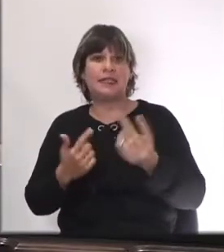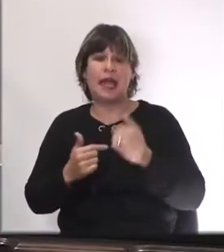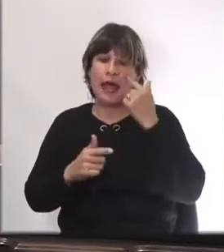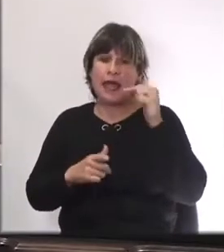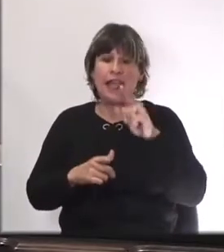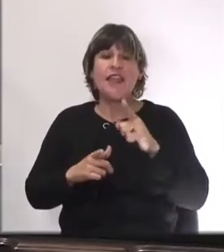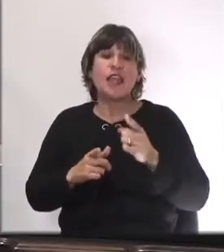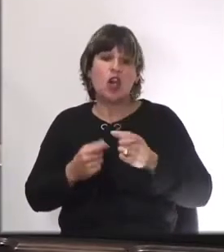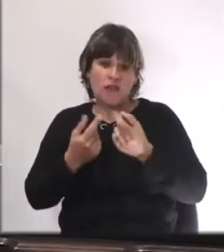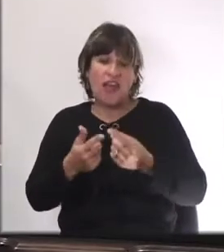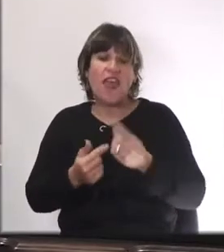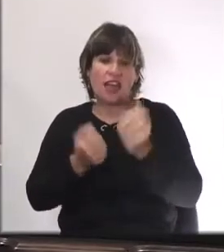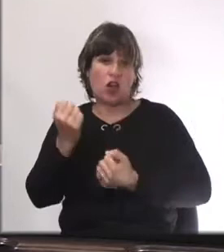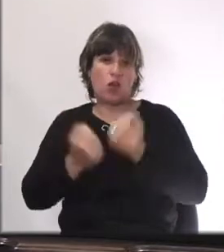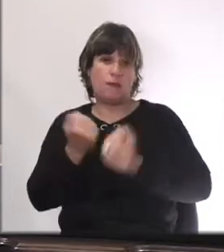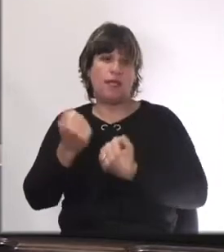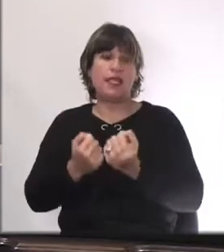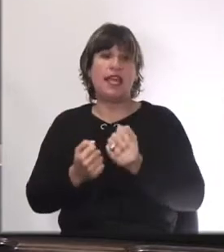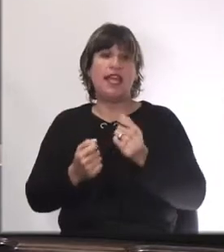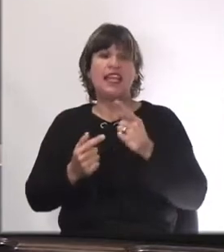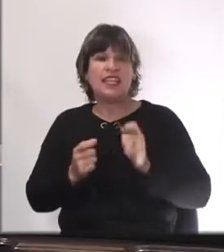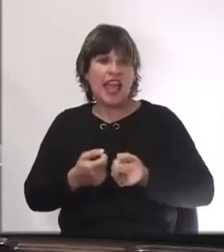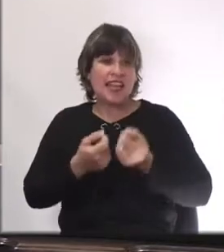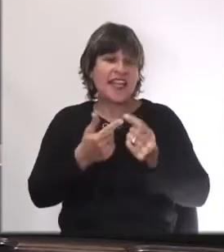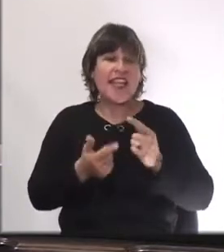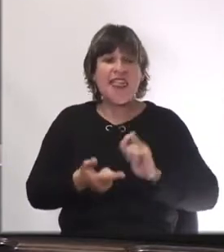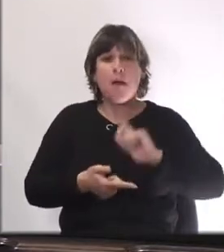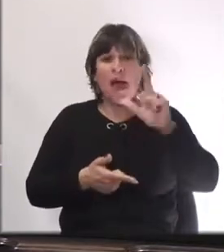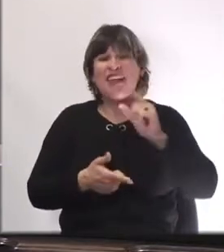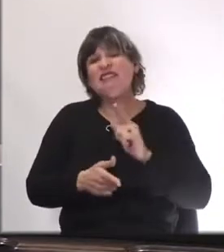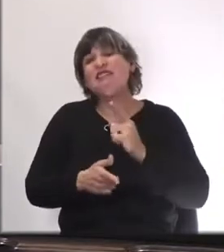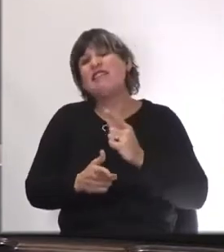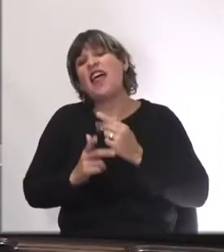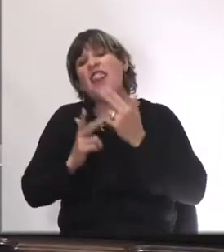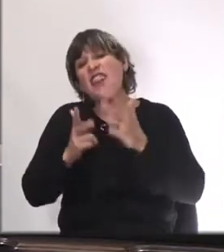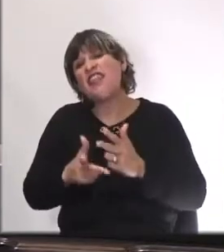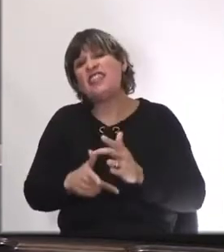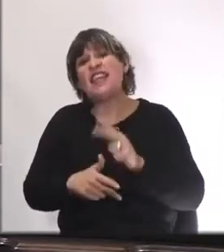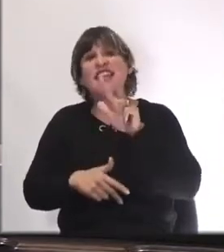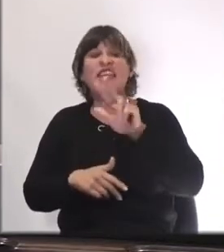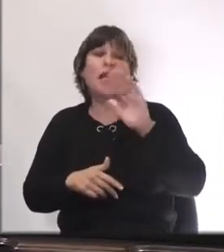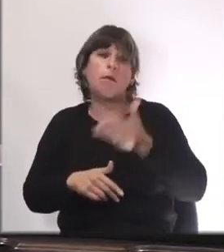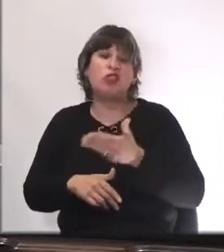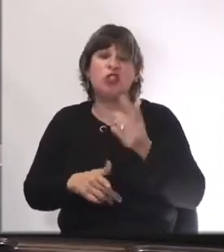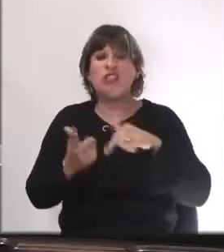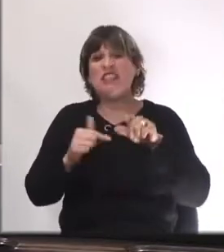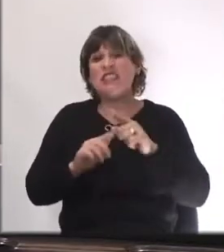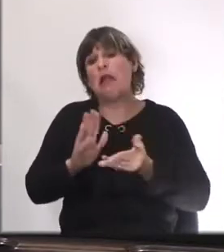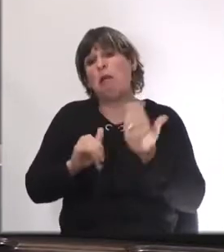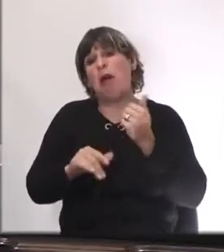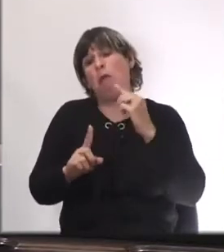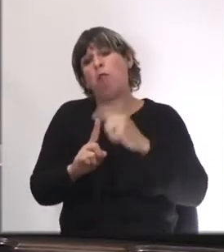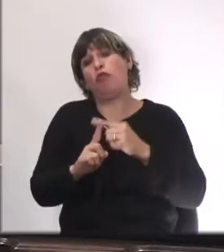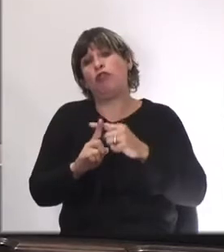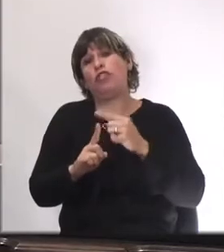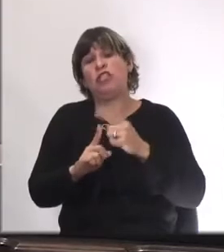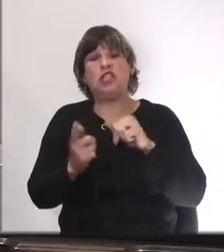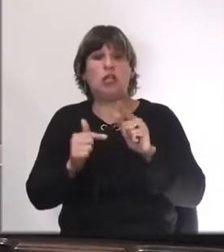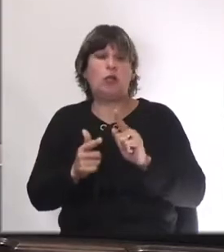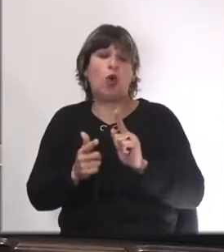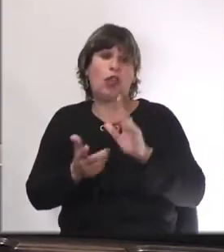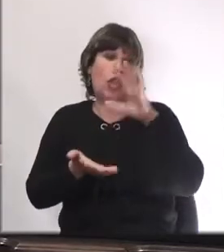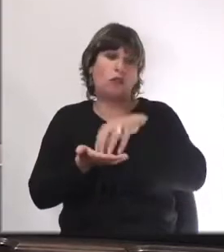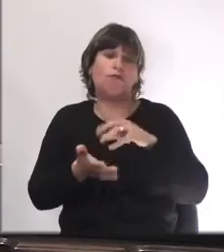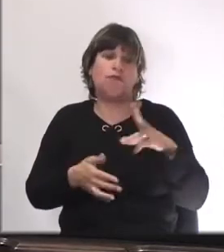crecer la economía. Y el que le da más, le da 3%. O sea, ese es el más optimista de los agentes privados. Sin